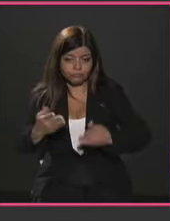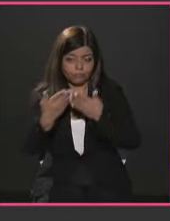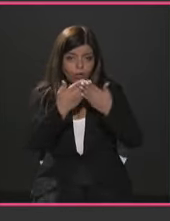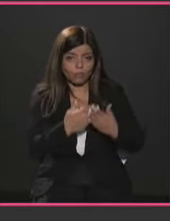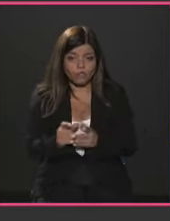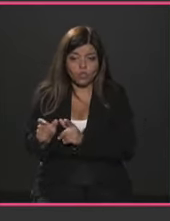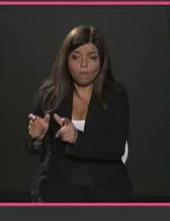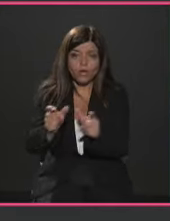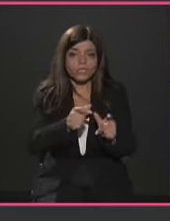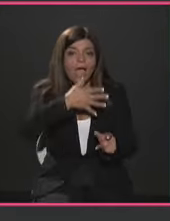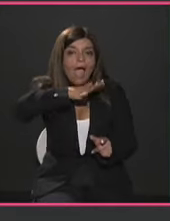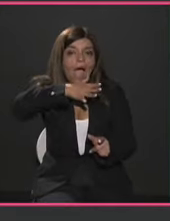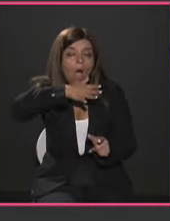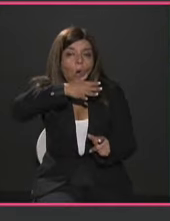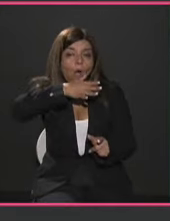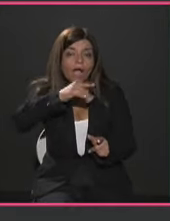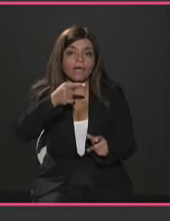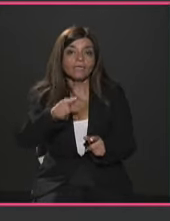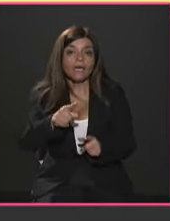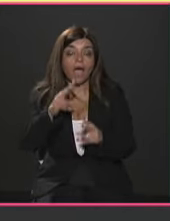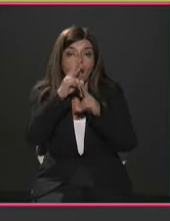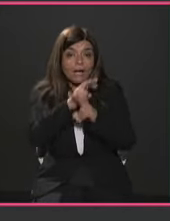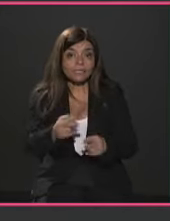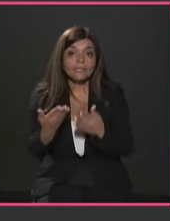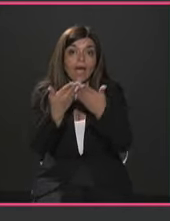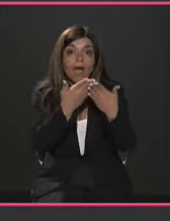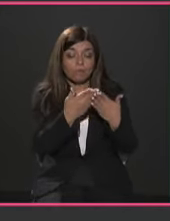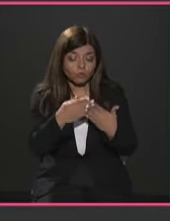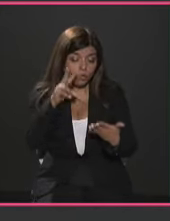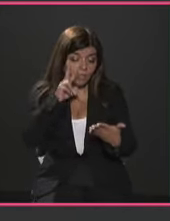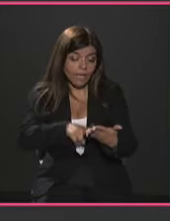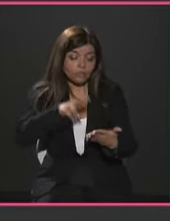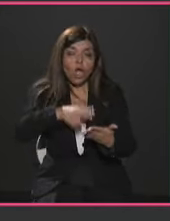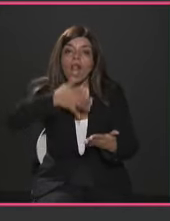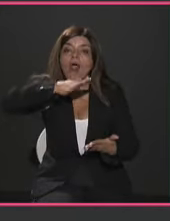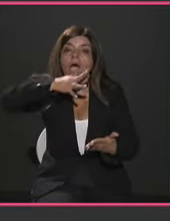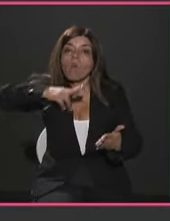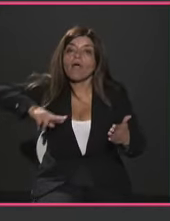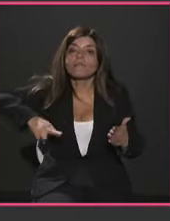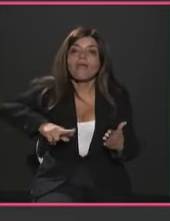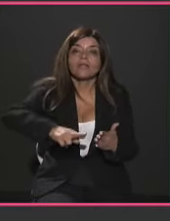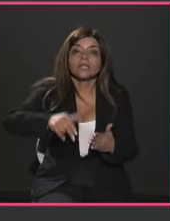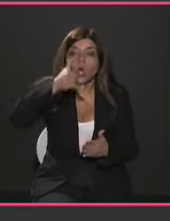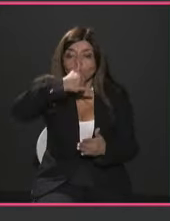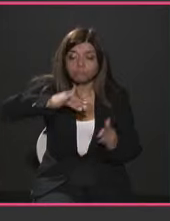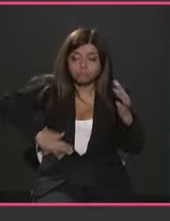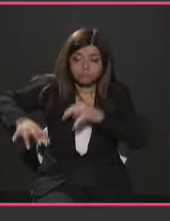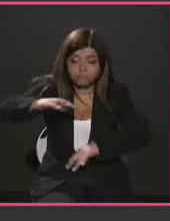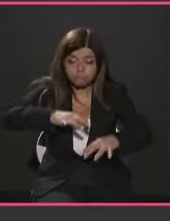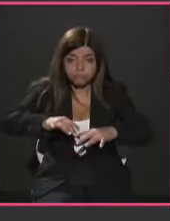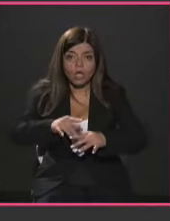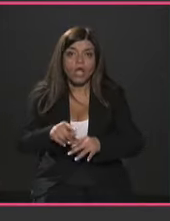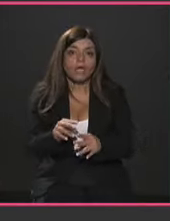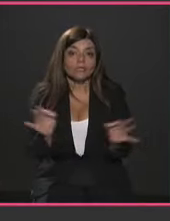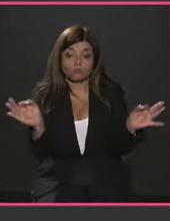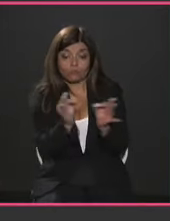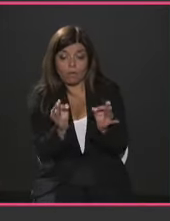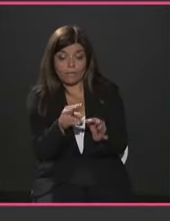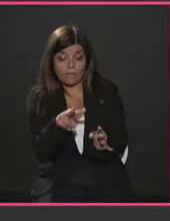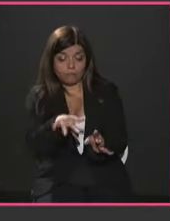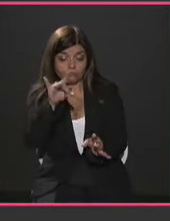de agua para secuenciación analizando el agua del río y la contaminación a través de las distintas tendencias que se